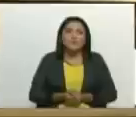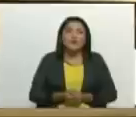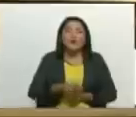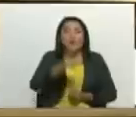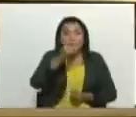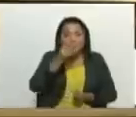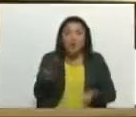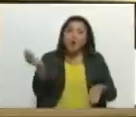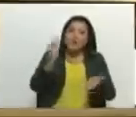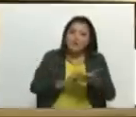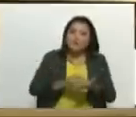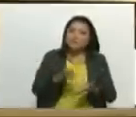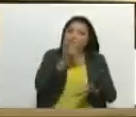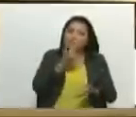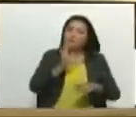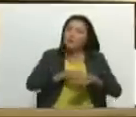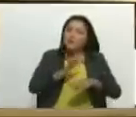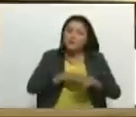humillar, insultar